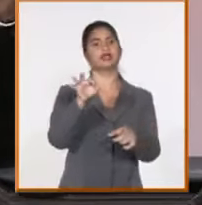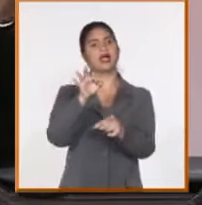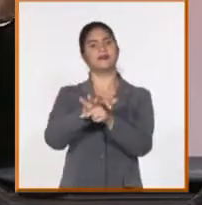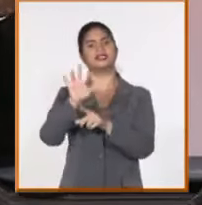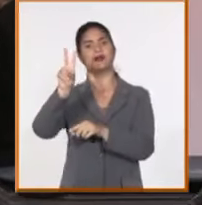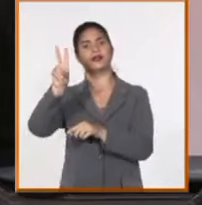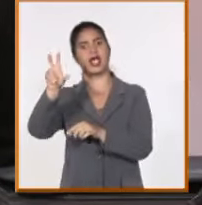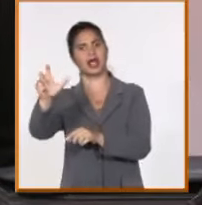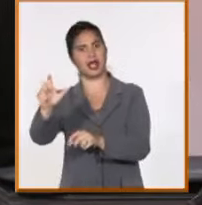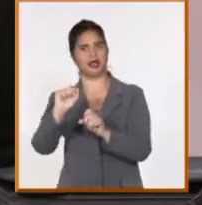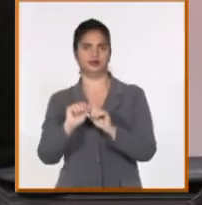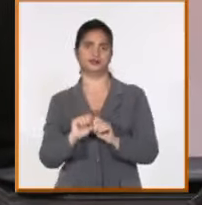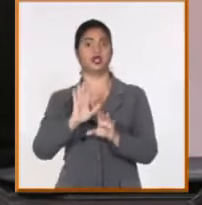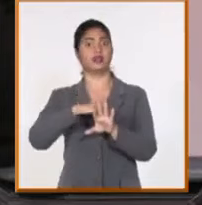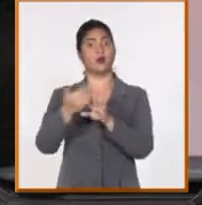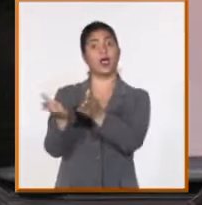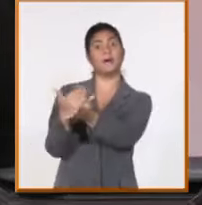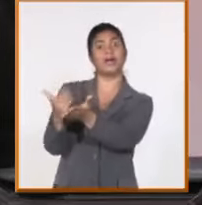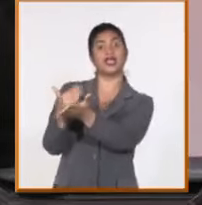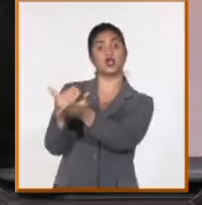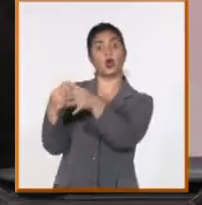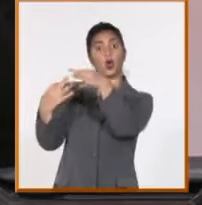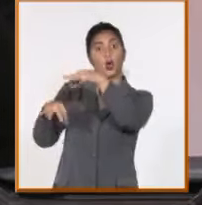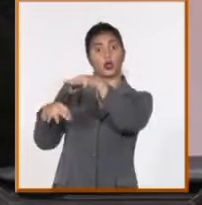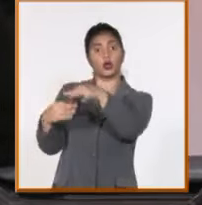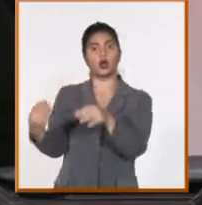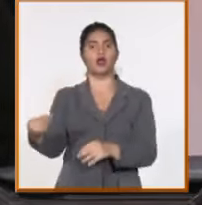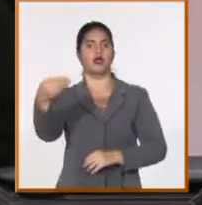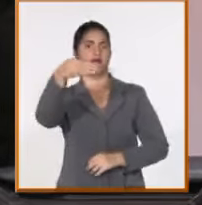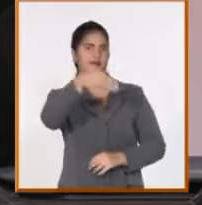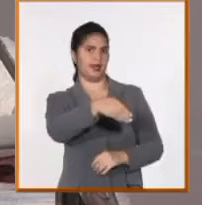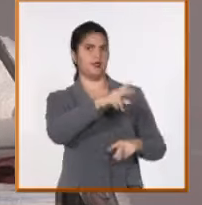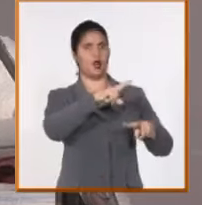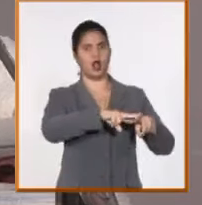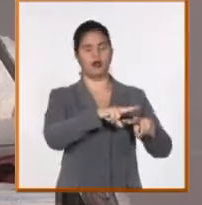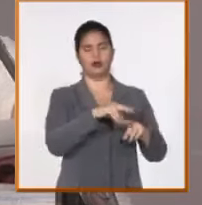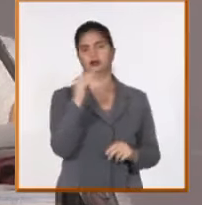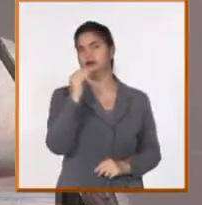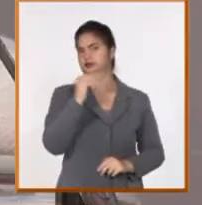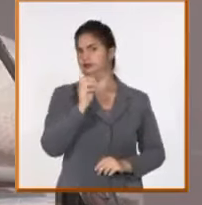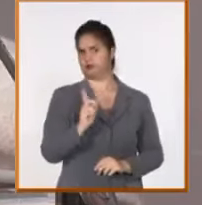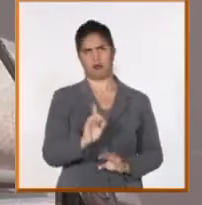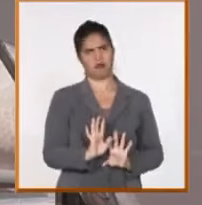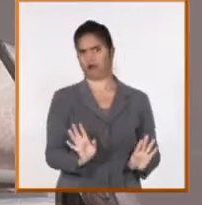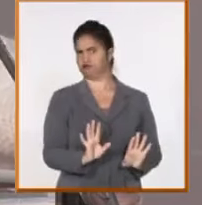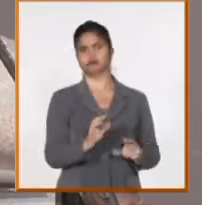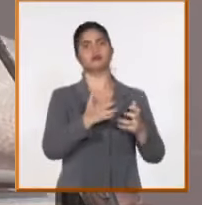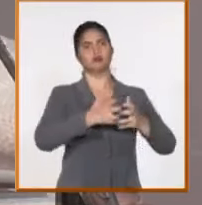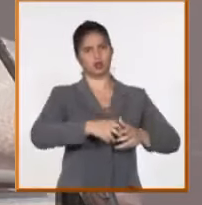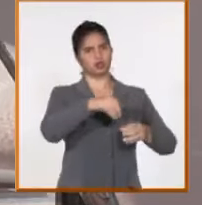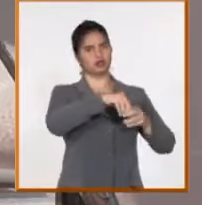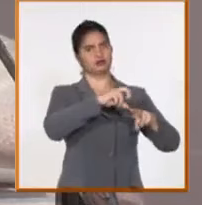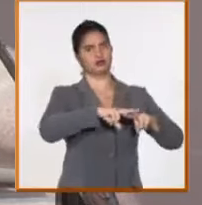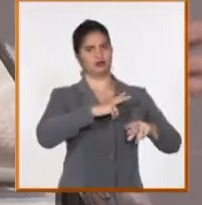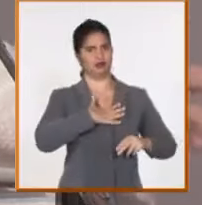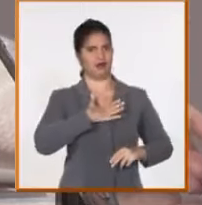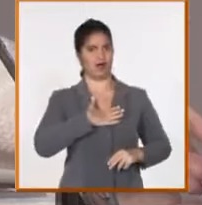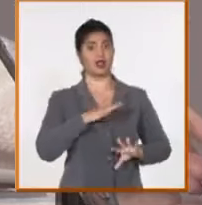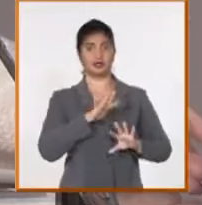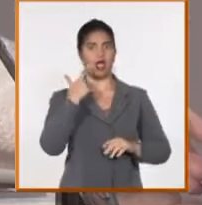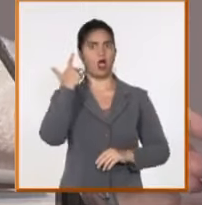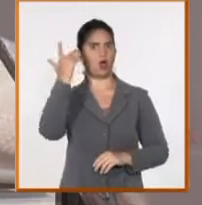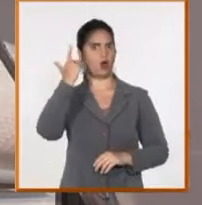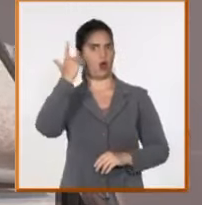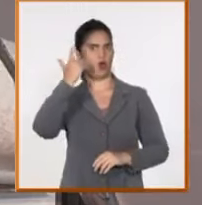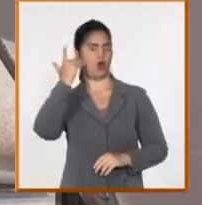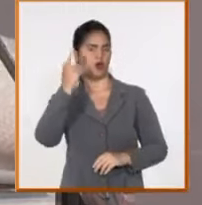lavana ent se había que traer los periódicos desde Villa Clara que ya los tenemos en colores así no Ya la Habana está imprimiendo grma